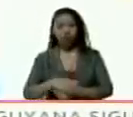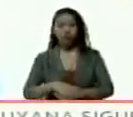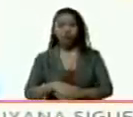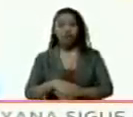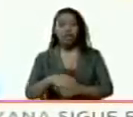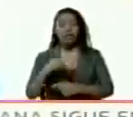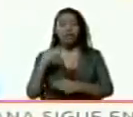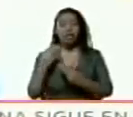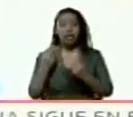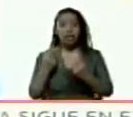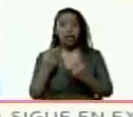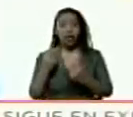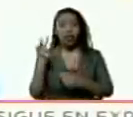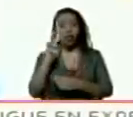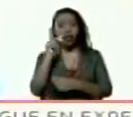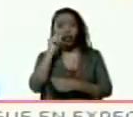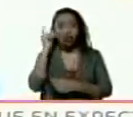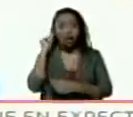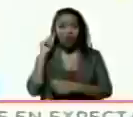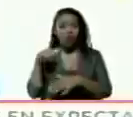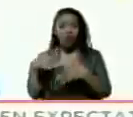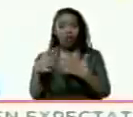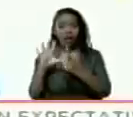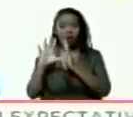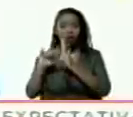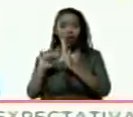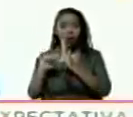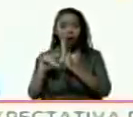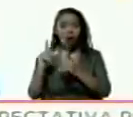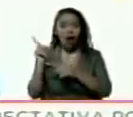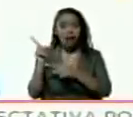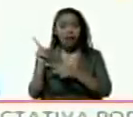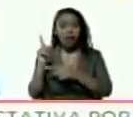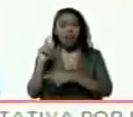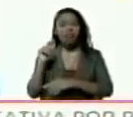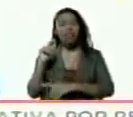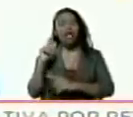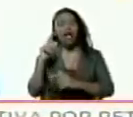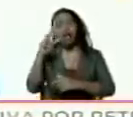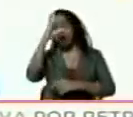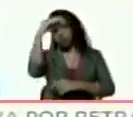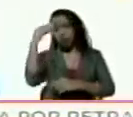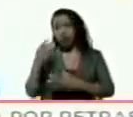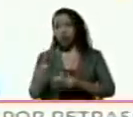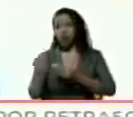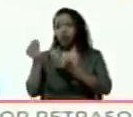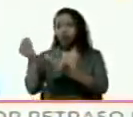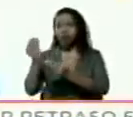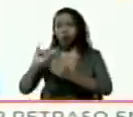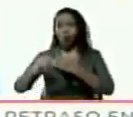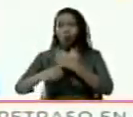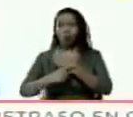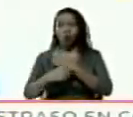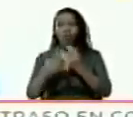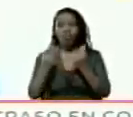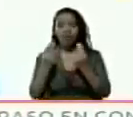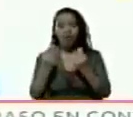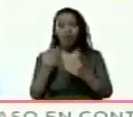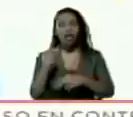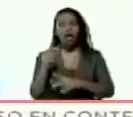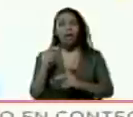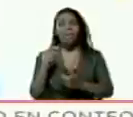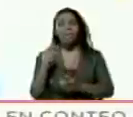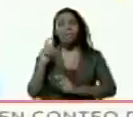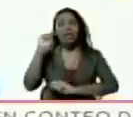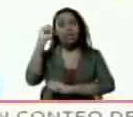venezolanas y los venezolanos, que nos robó la administración de Donald Trump y se les entregó a Juan Guaidó los reales de Monómero, los reales